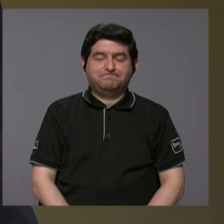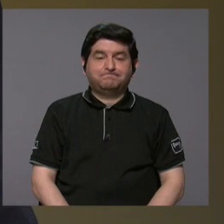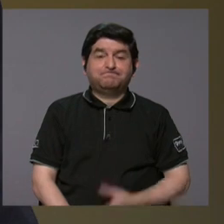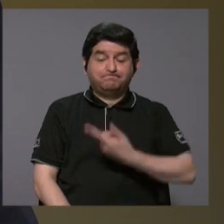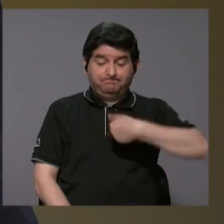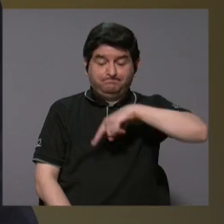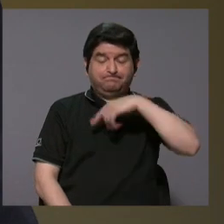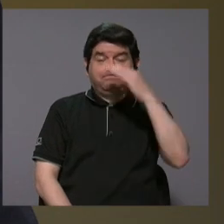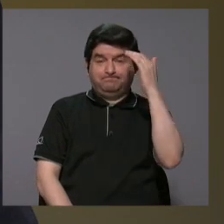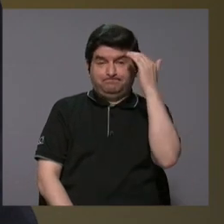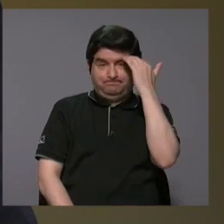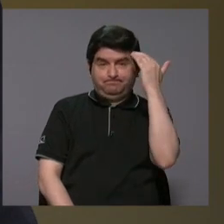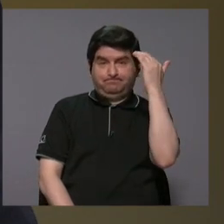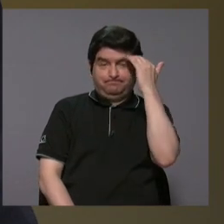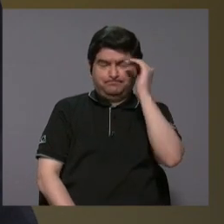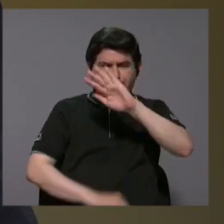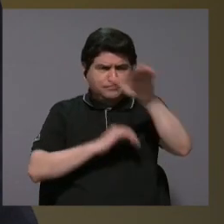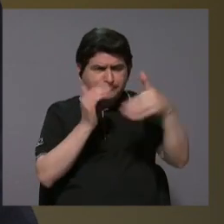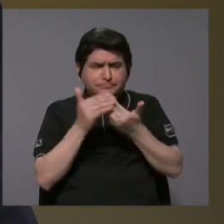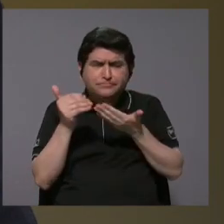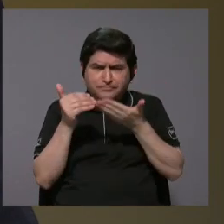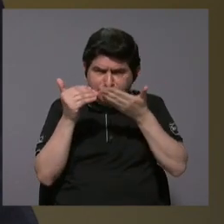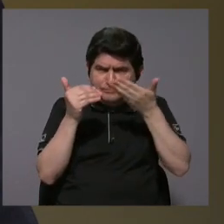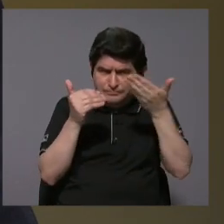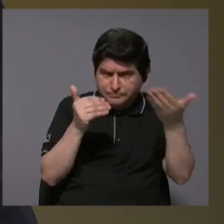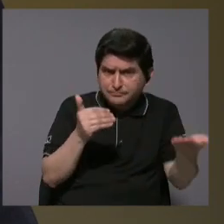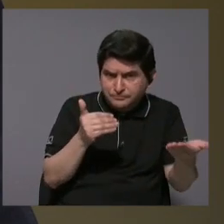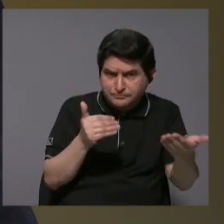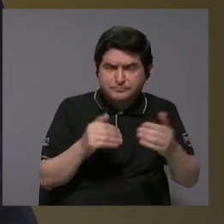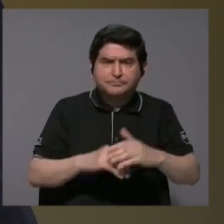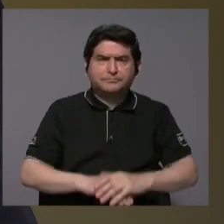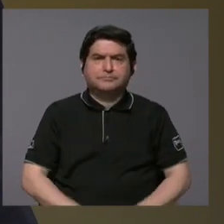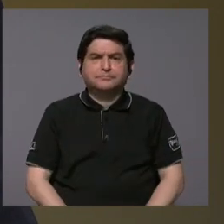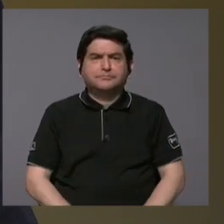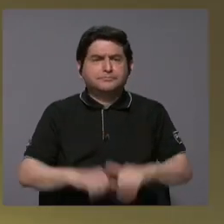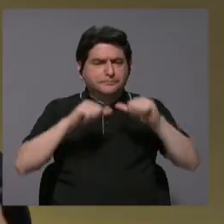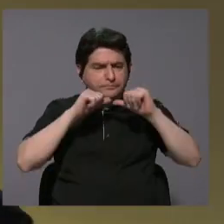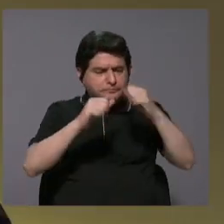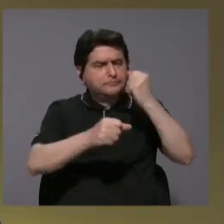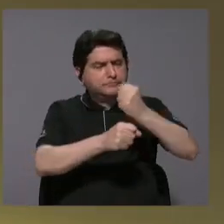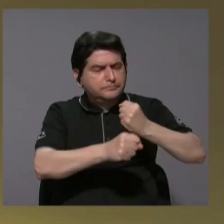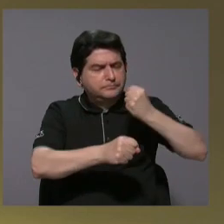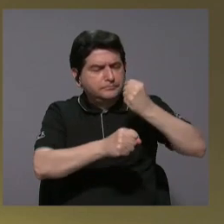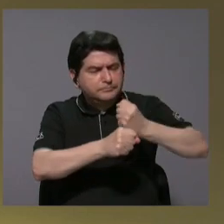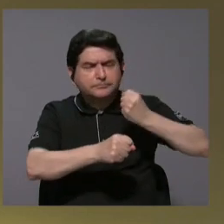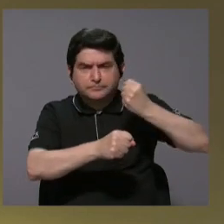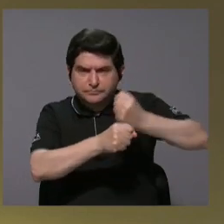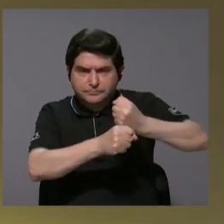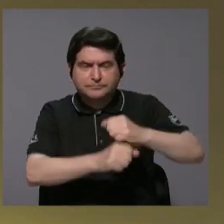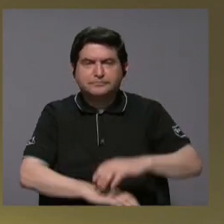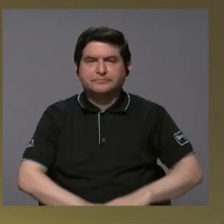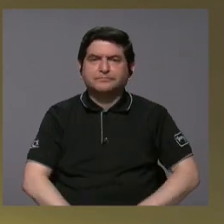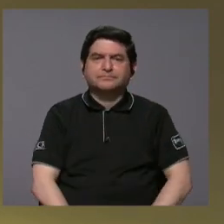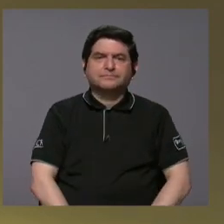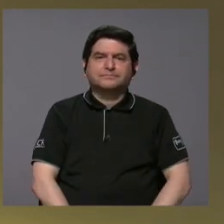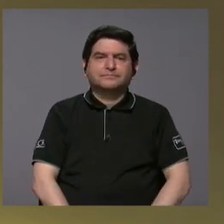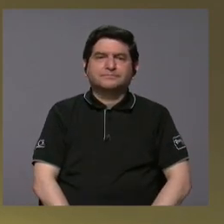sabiendo de todas las cosas que siguen haciendo,